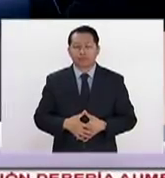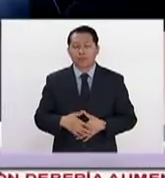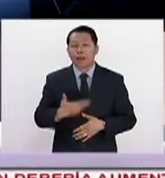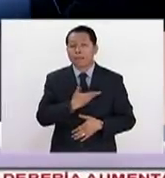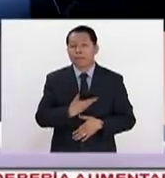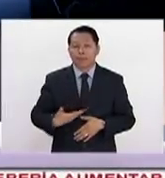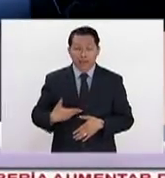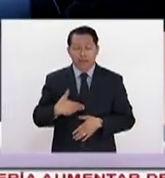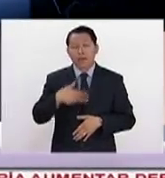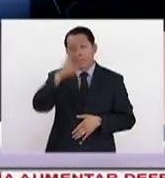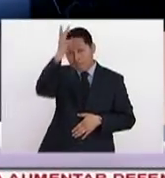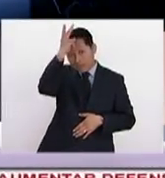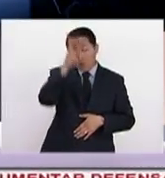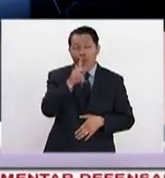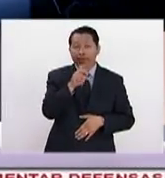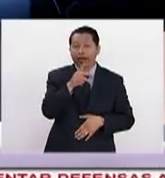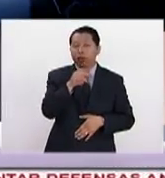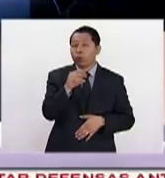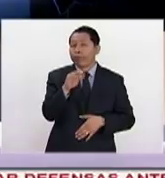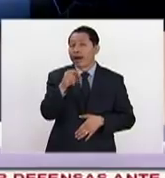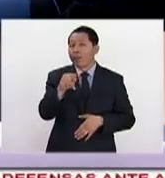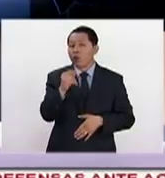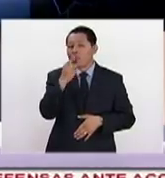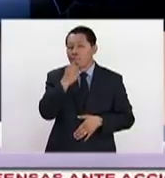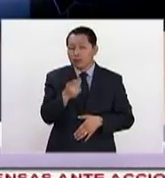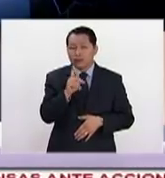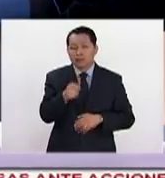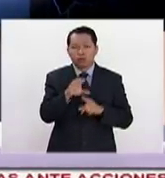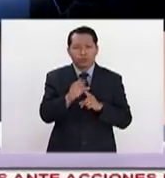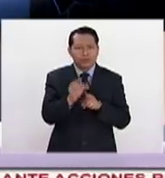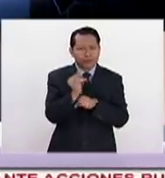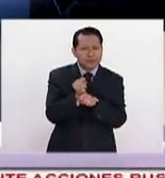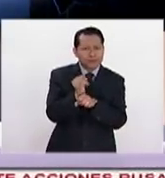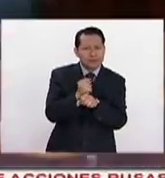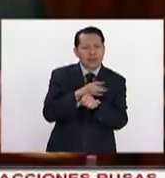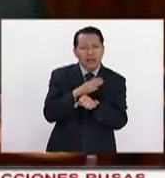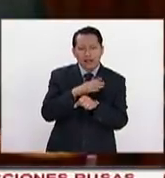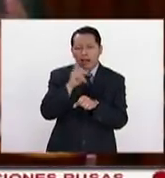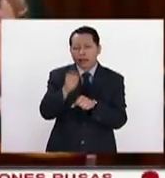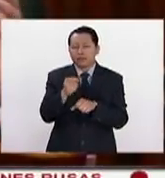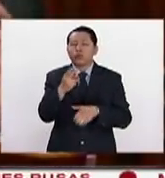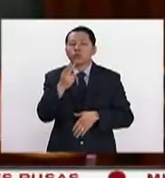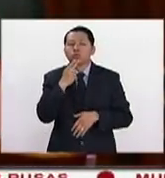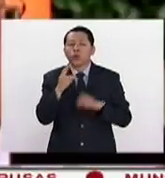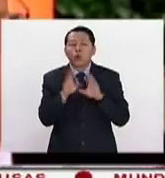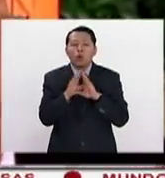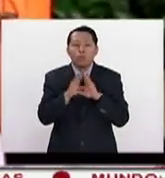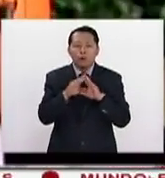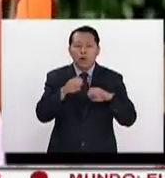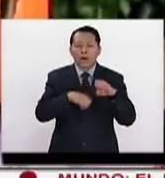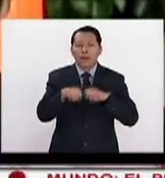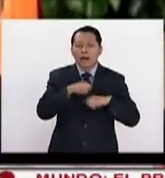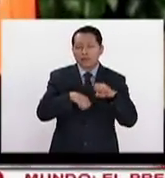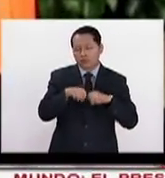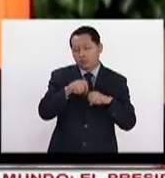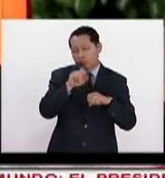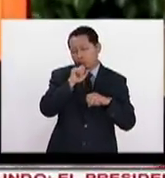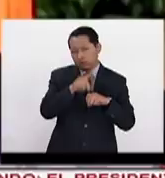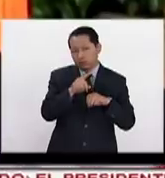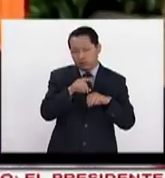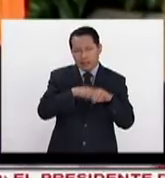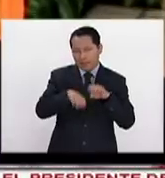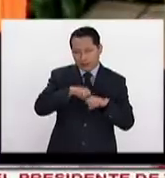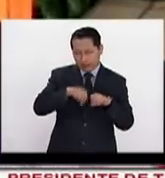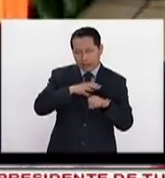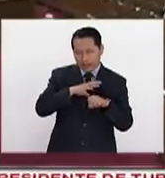El presidente de Perú, Pedro Pablo Kuczynski, dijo a una comisión investigadora del Congreso que utilizó una empresa offshore en las Islas